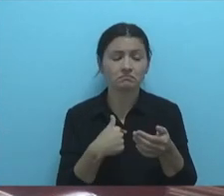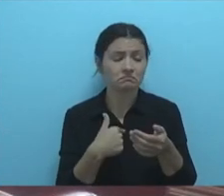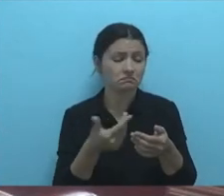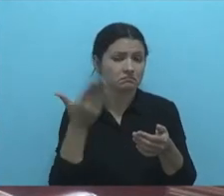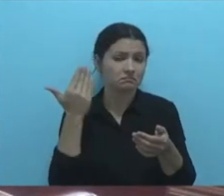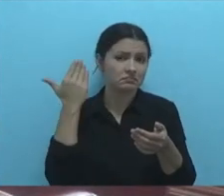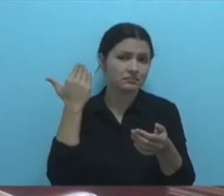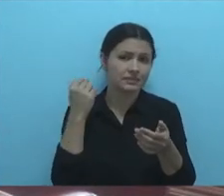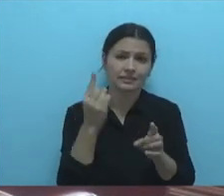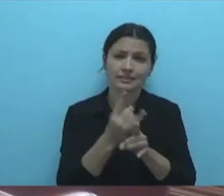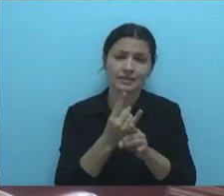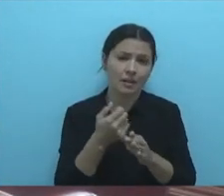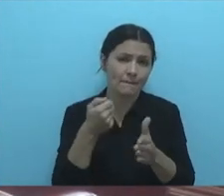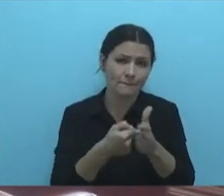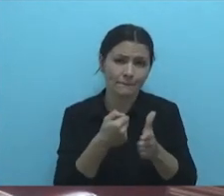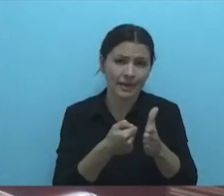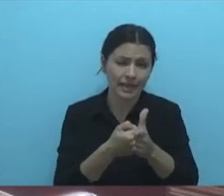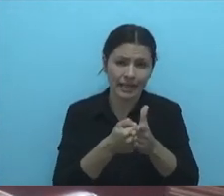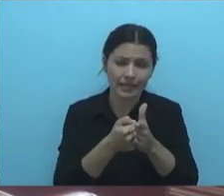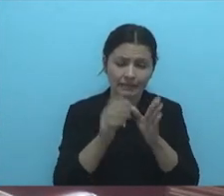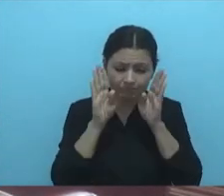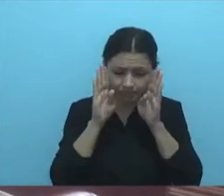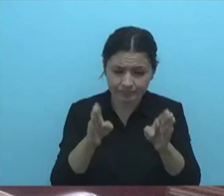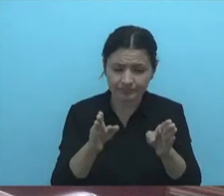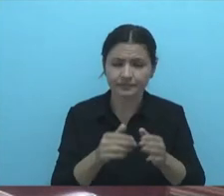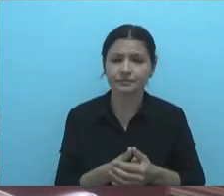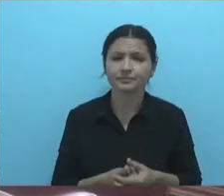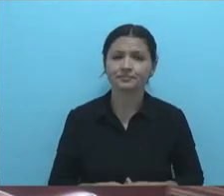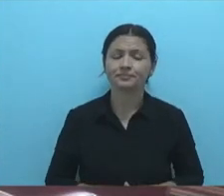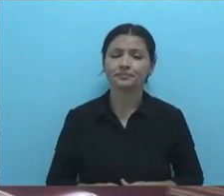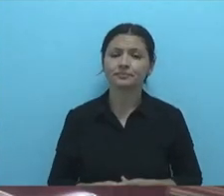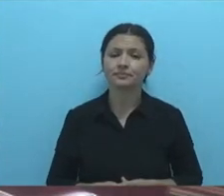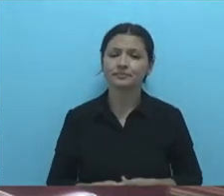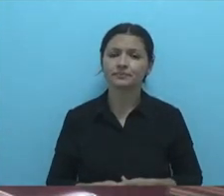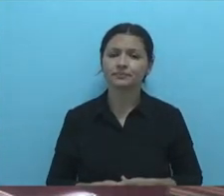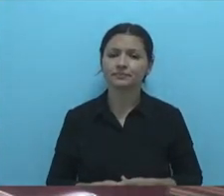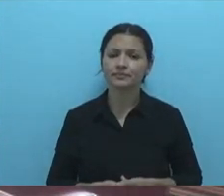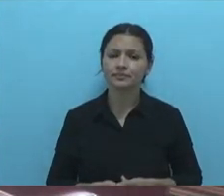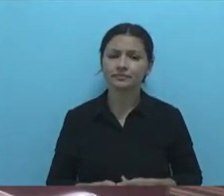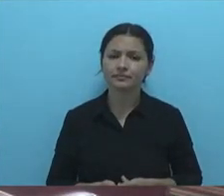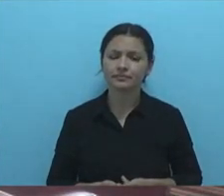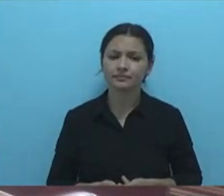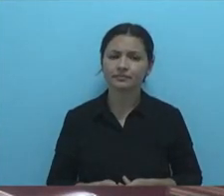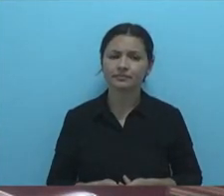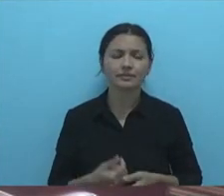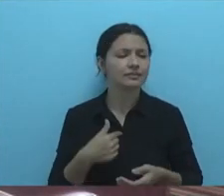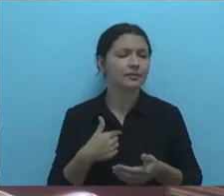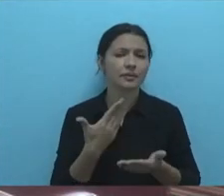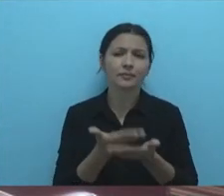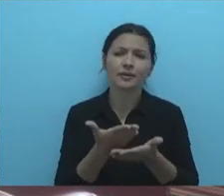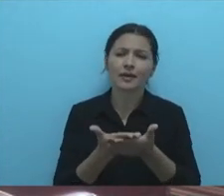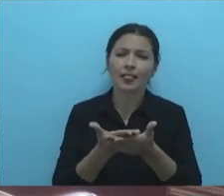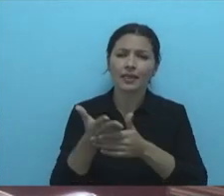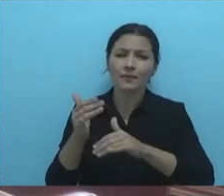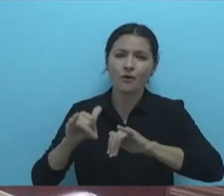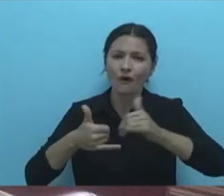hemos siempre peleado por lo que por lo que la participación activa de los jóvenes tanto en derechos activos